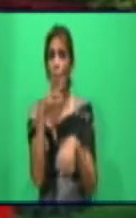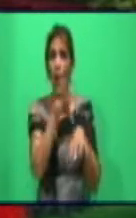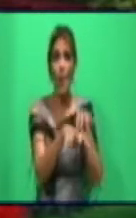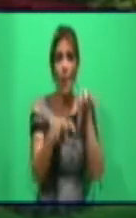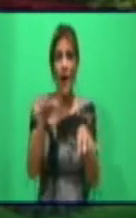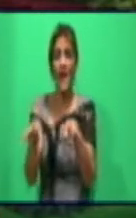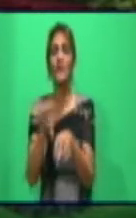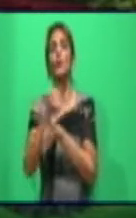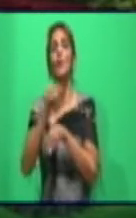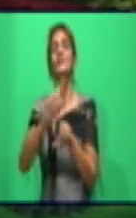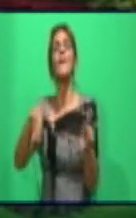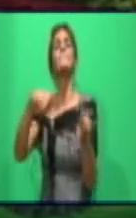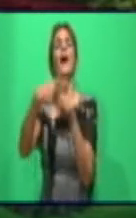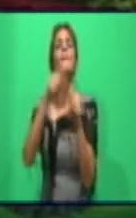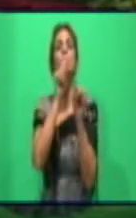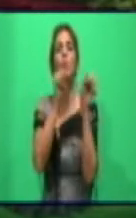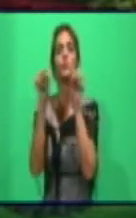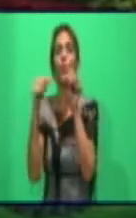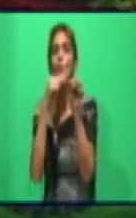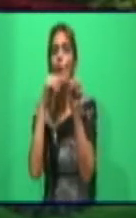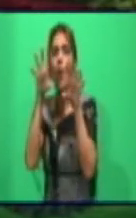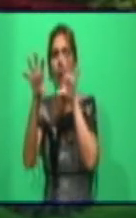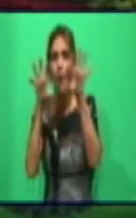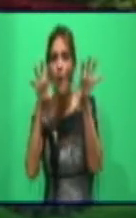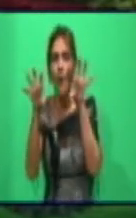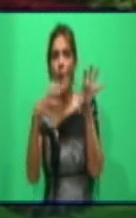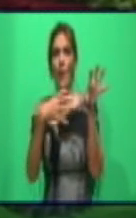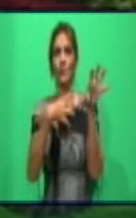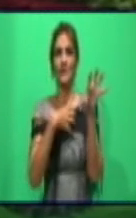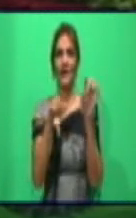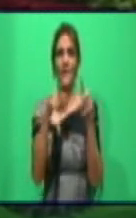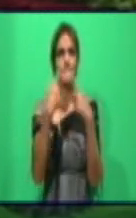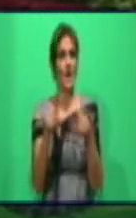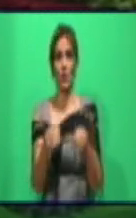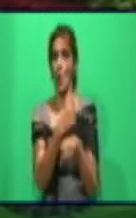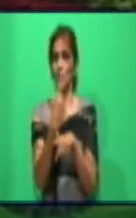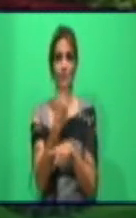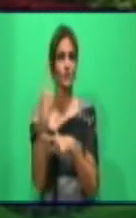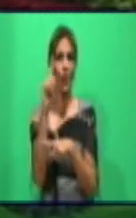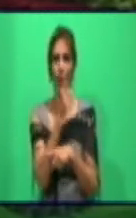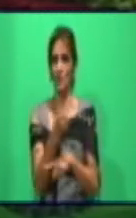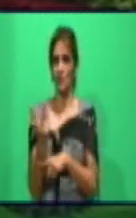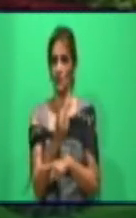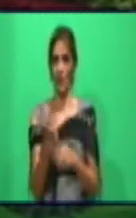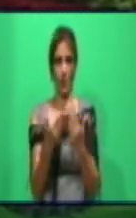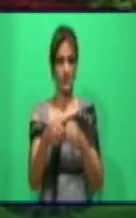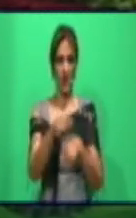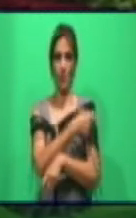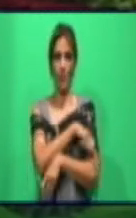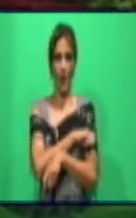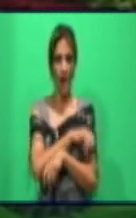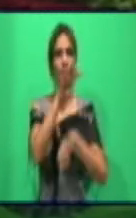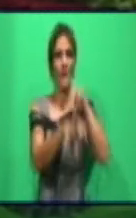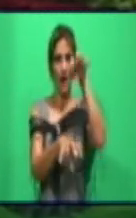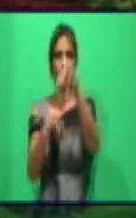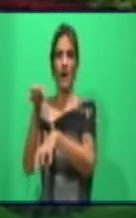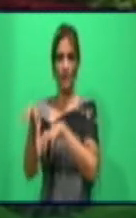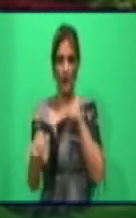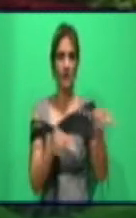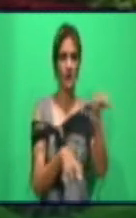de puntos rojos tienen pero no son exclusivos de ahí es la situación digamos más puntual